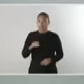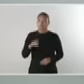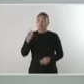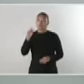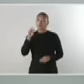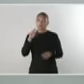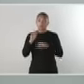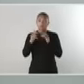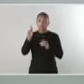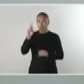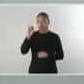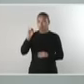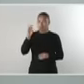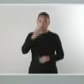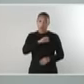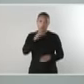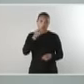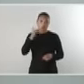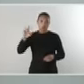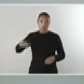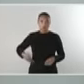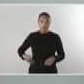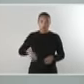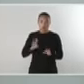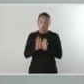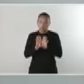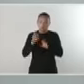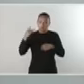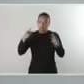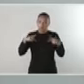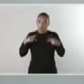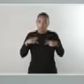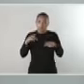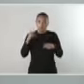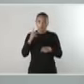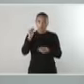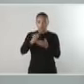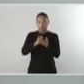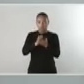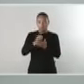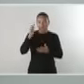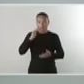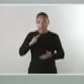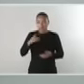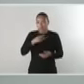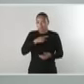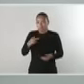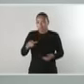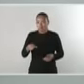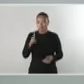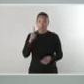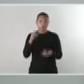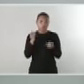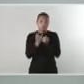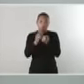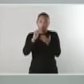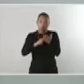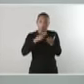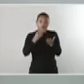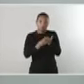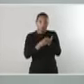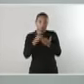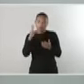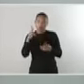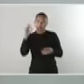las ruinas en que estamos ya le diste una oportunidad de gobernar en Matamoros también y los dos te fallaron no queremos más